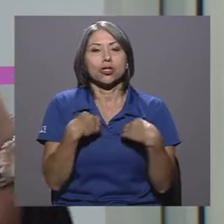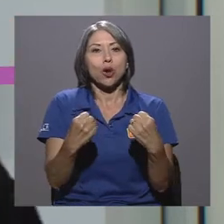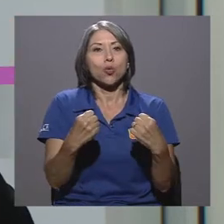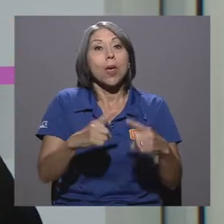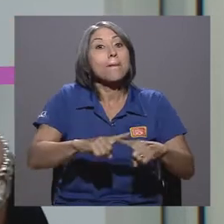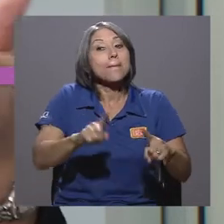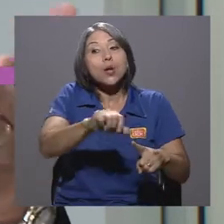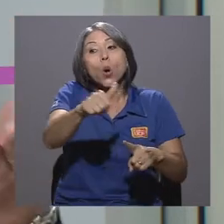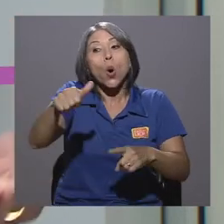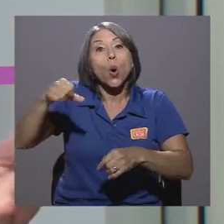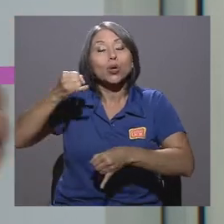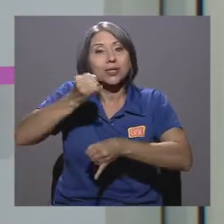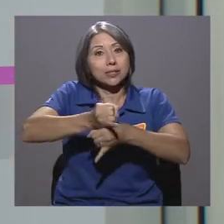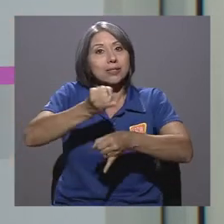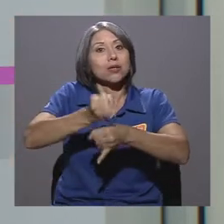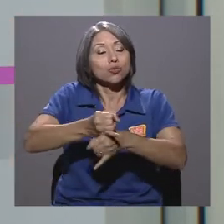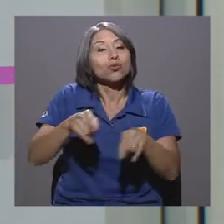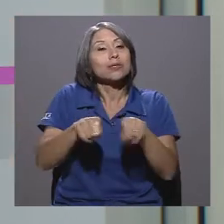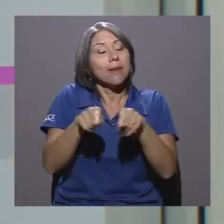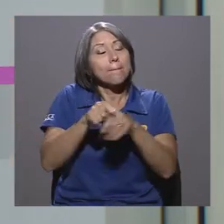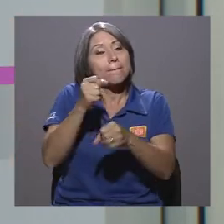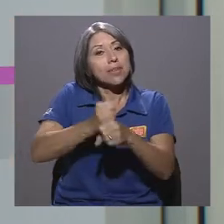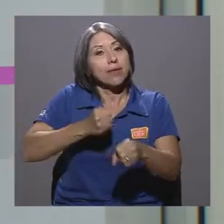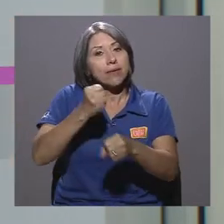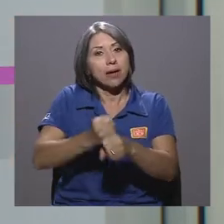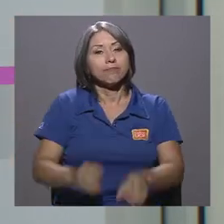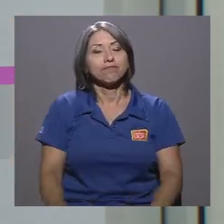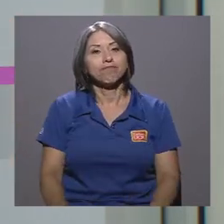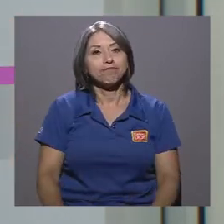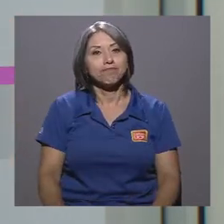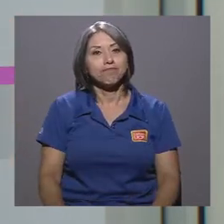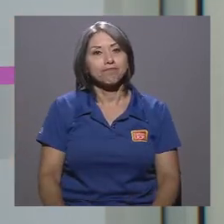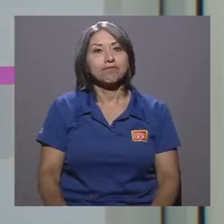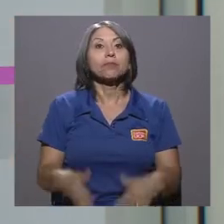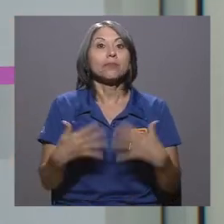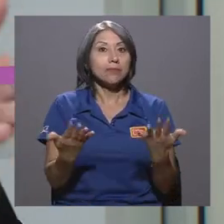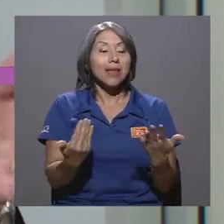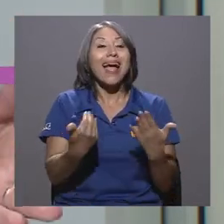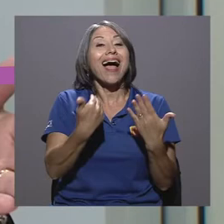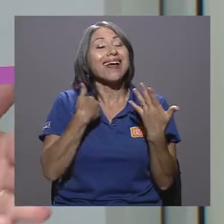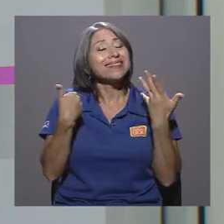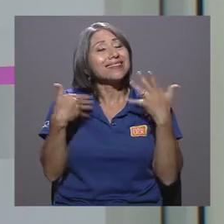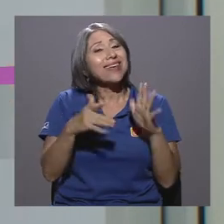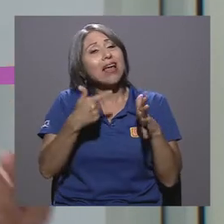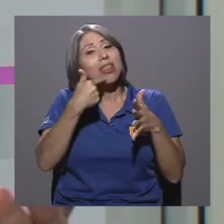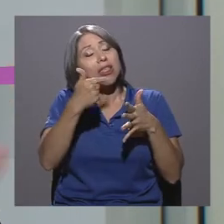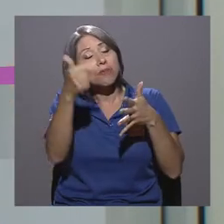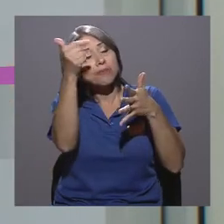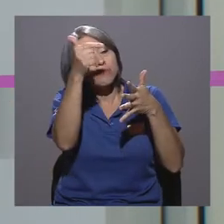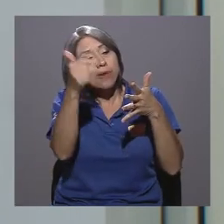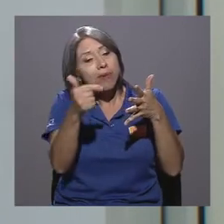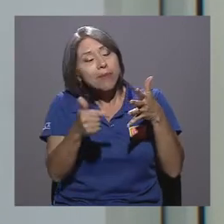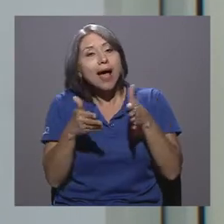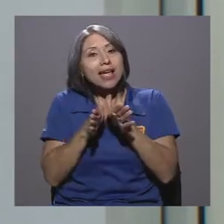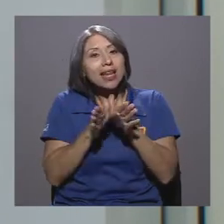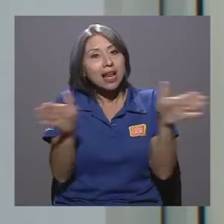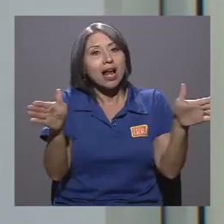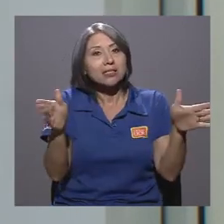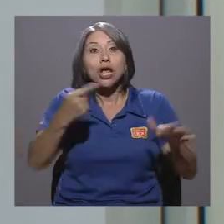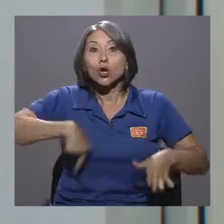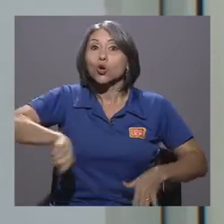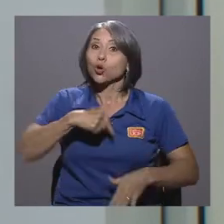existen otras instituciones del sector que están trabajando. Entonces, hay lineamientos generales, nosotros tenemos